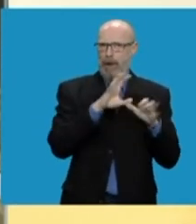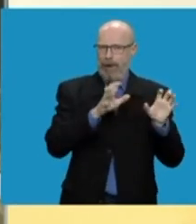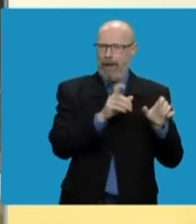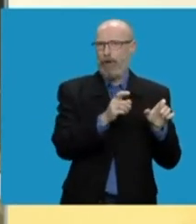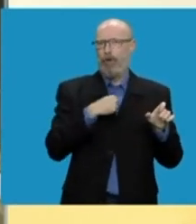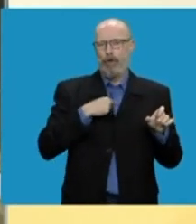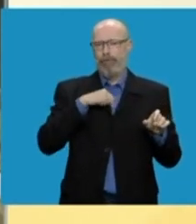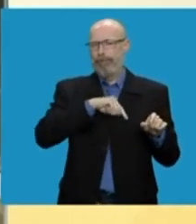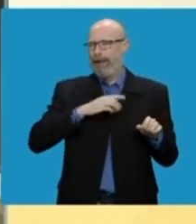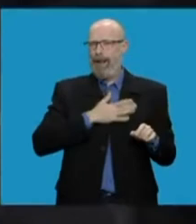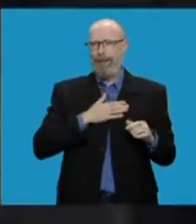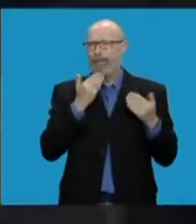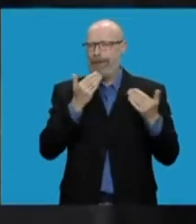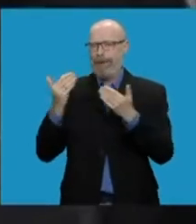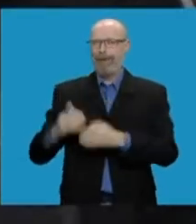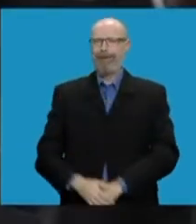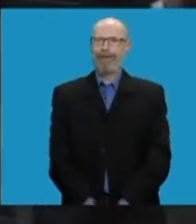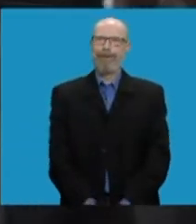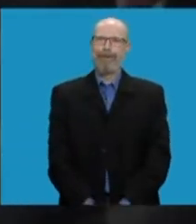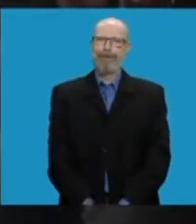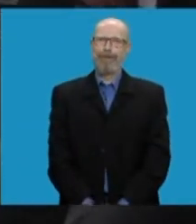encantado. Muchísimas gracias.